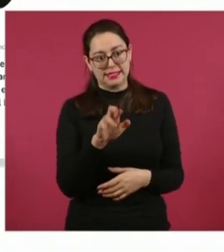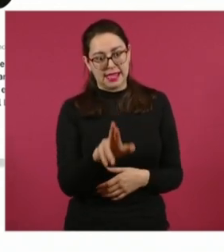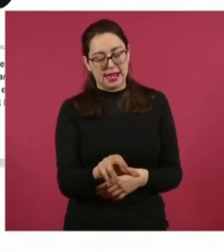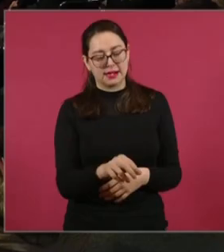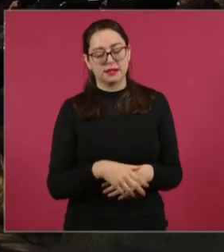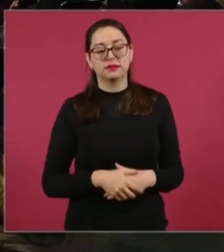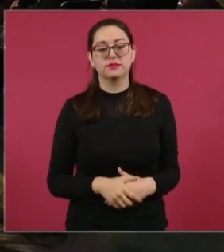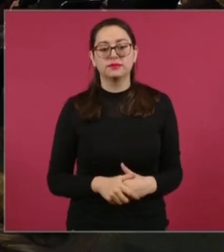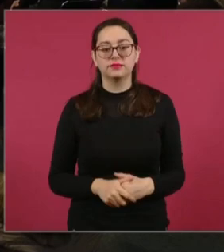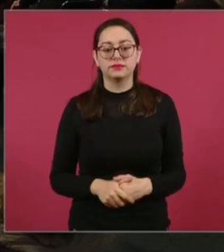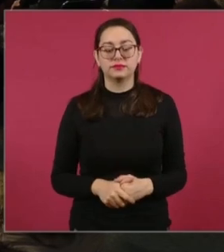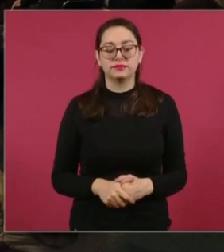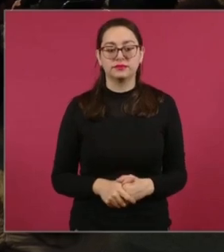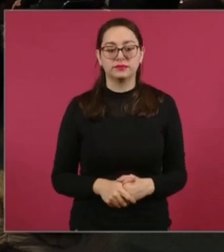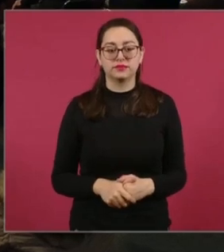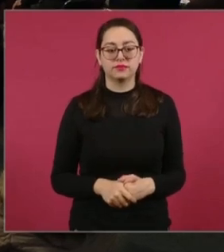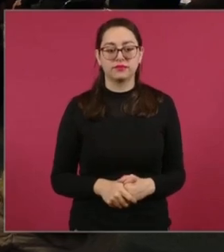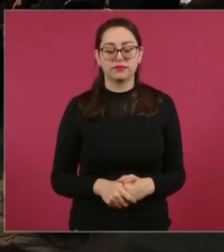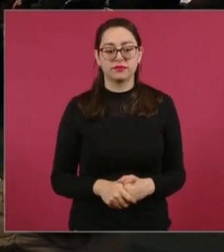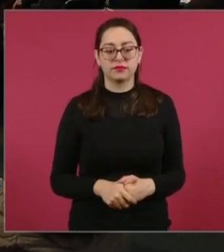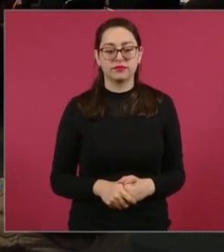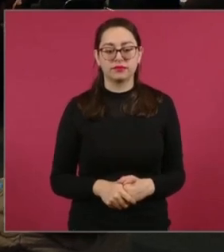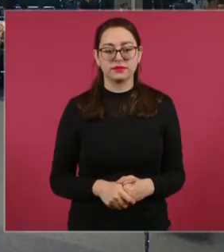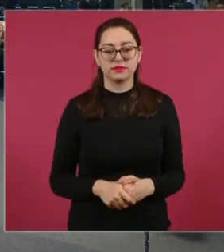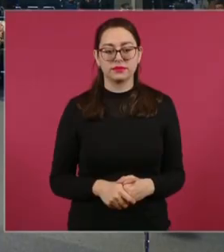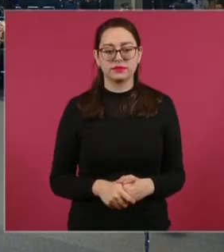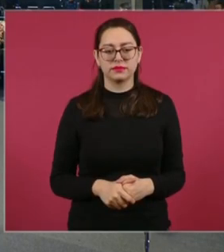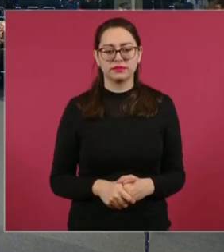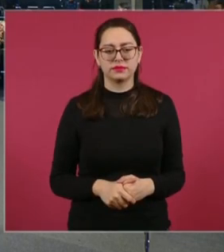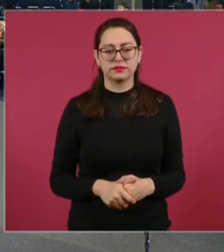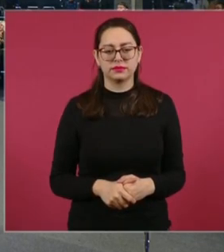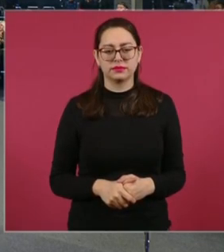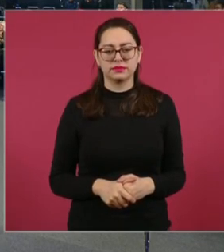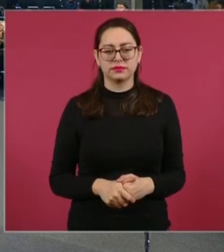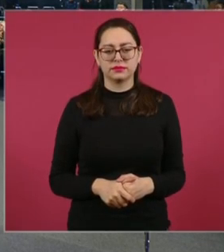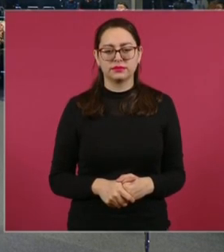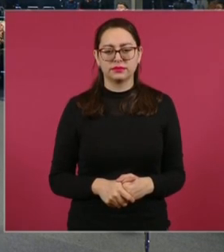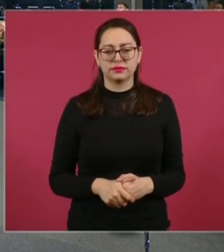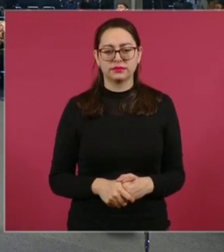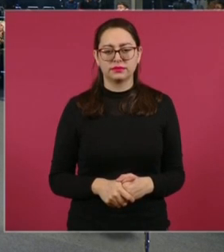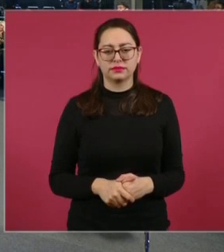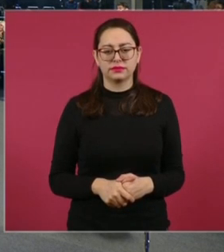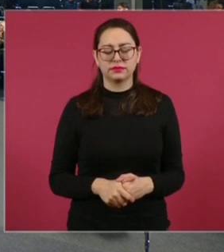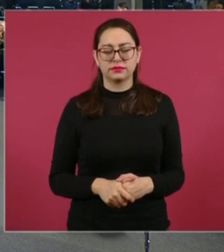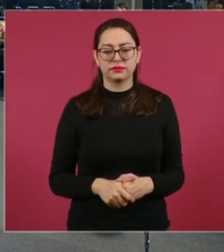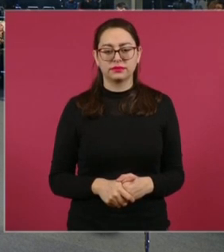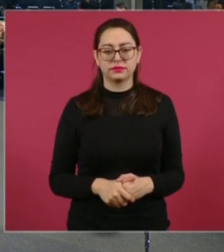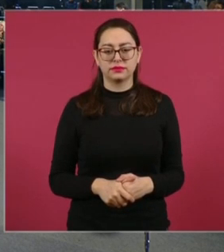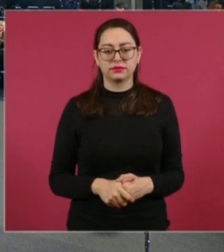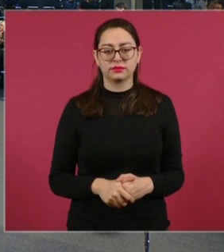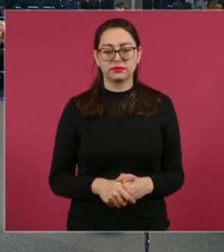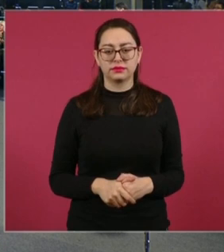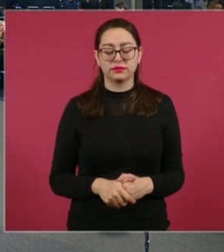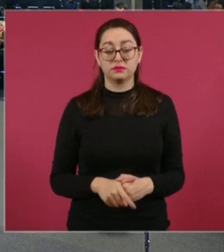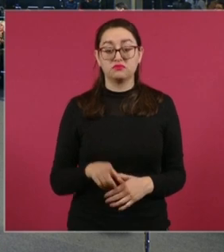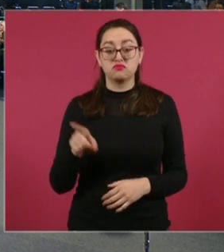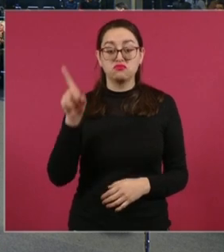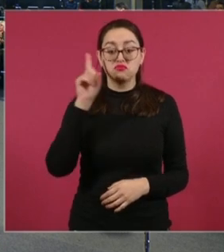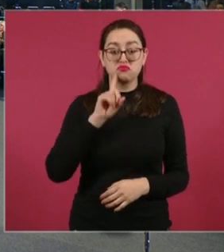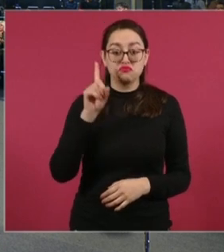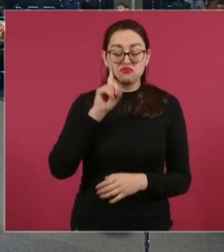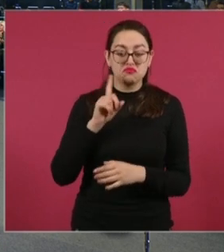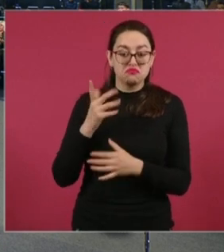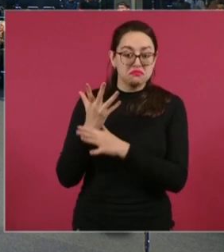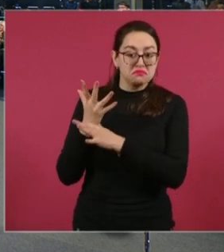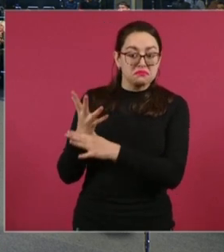El periodista dice, el título correcto es Testigo afirmó que el narco dio dinero a